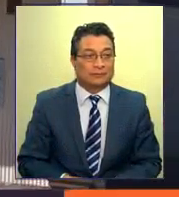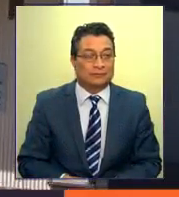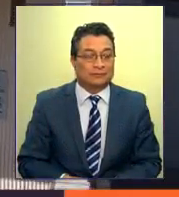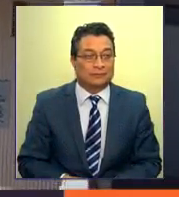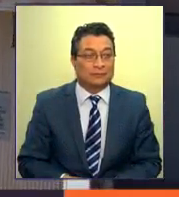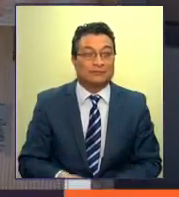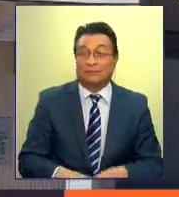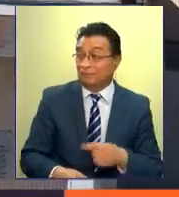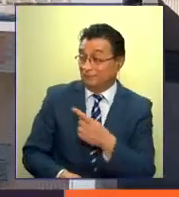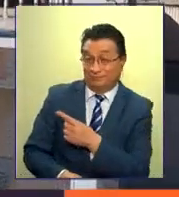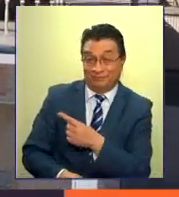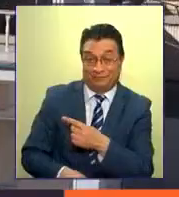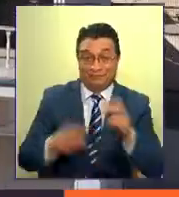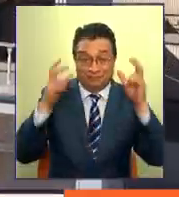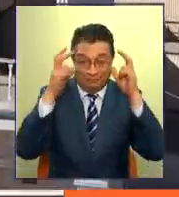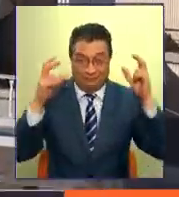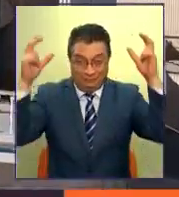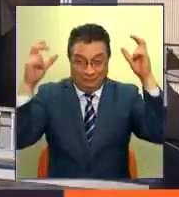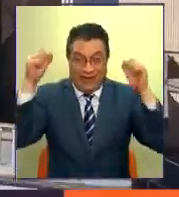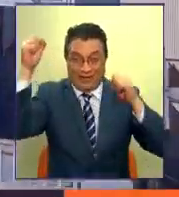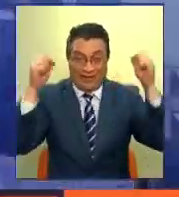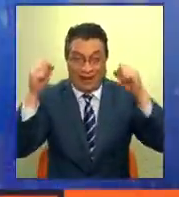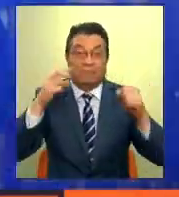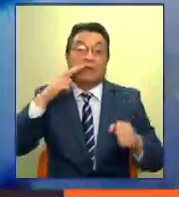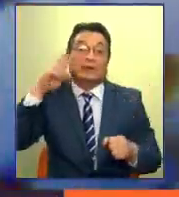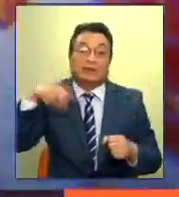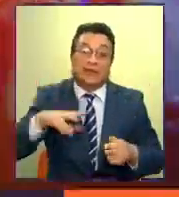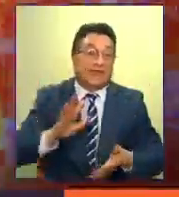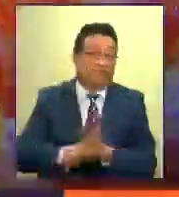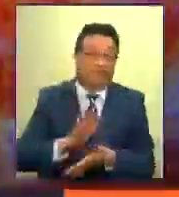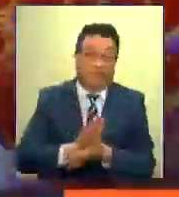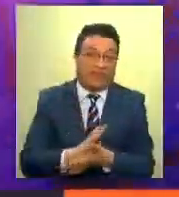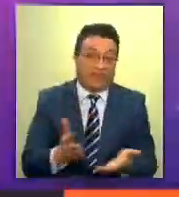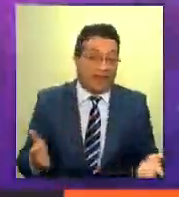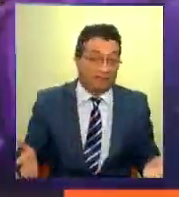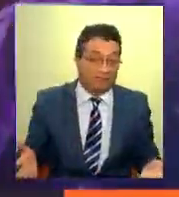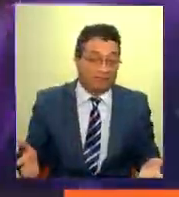Esto es La Tirana, sin fiesta.